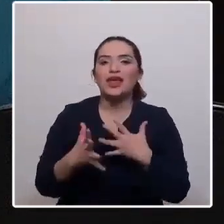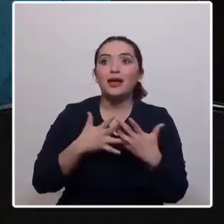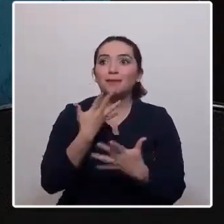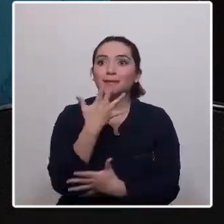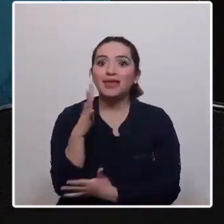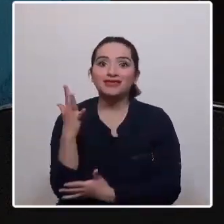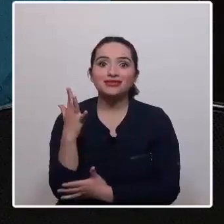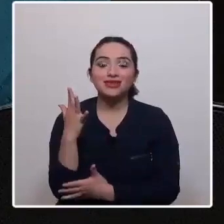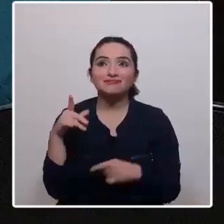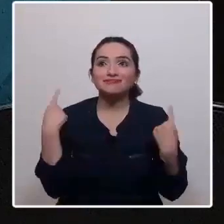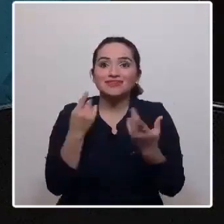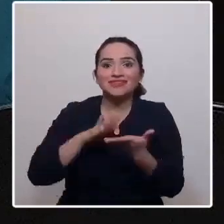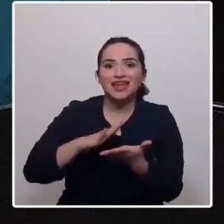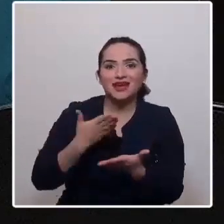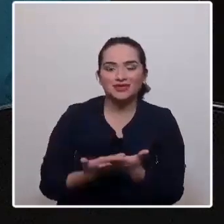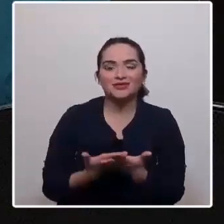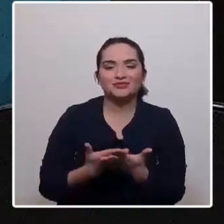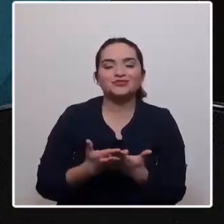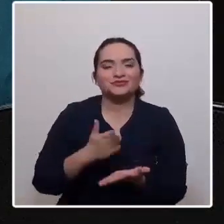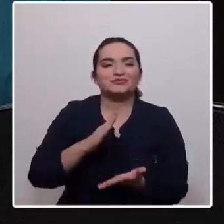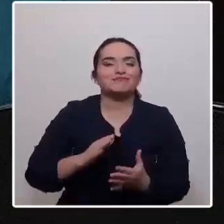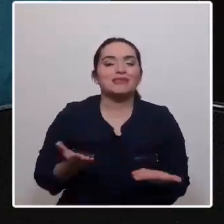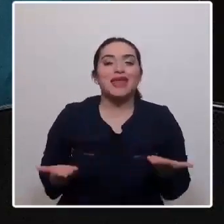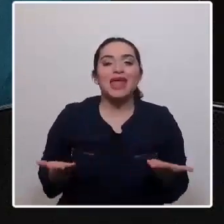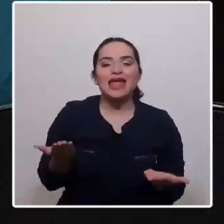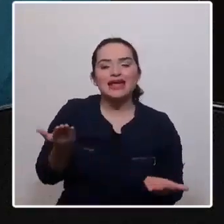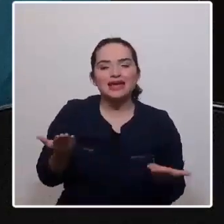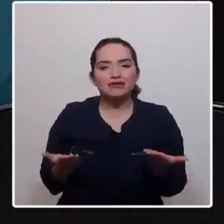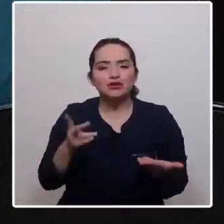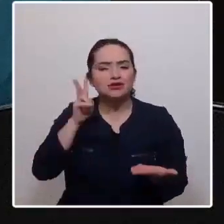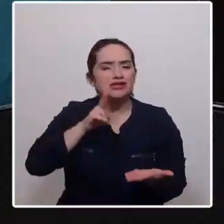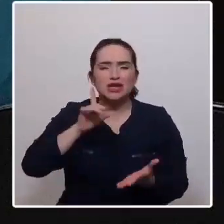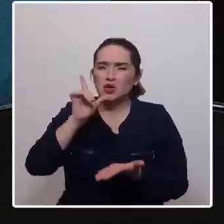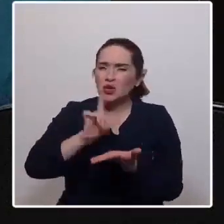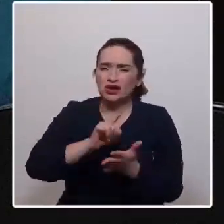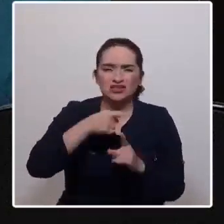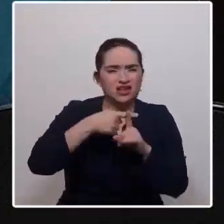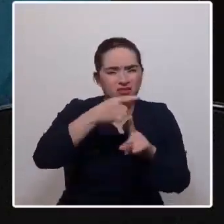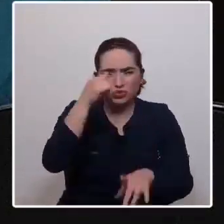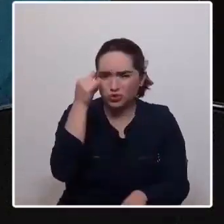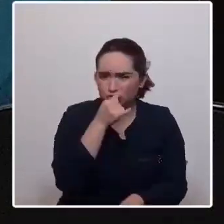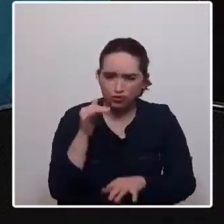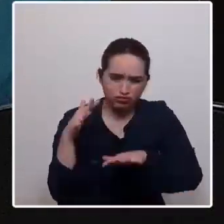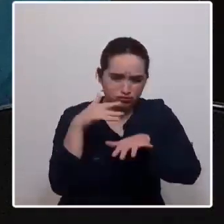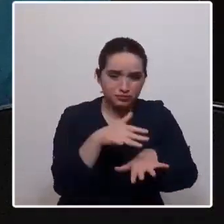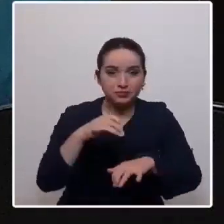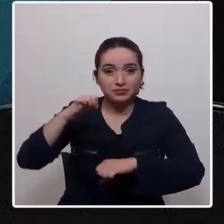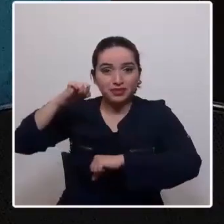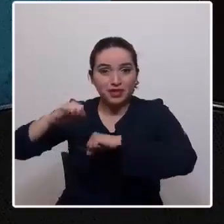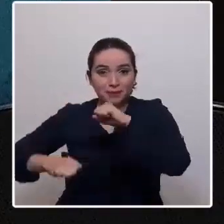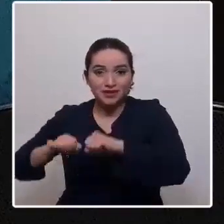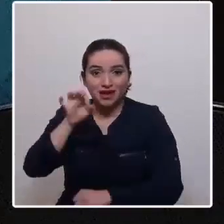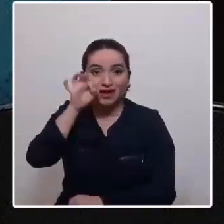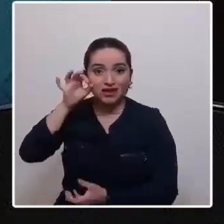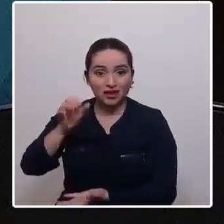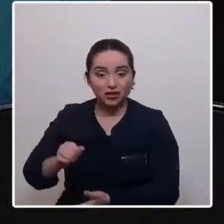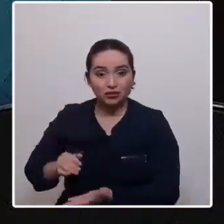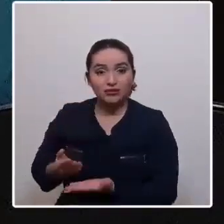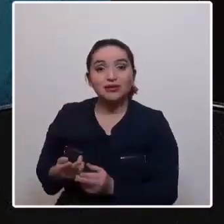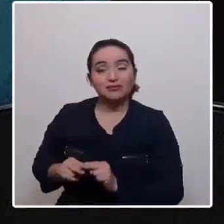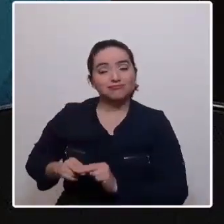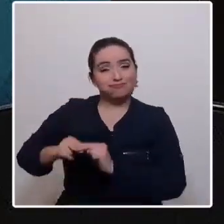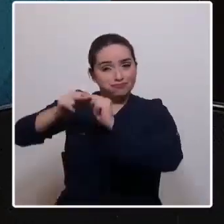sano y ecológicamente equilibrado, sin zonas de sacrificio ni empresas que acumulen riqueza a costa de la salud de las personas